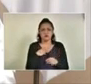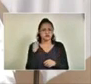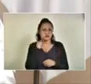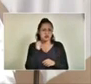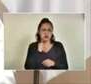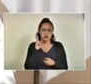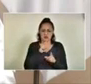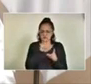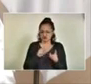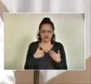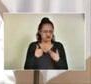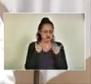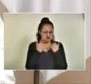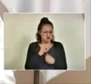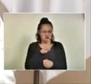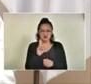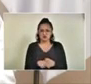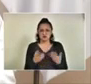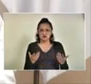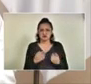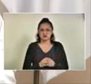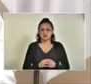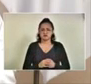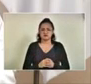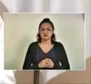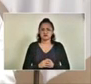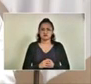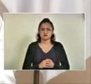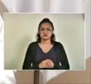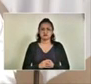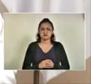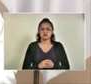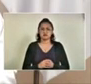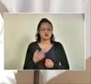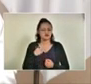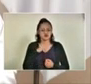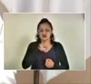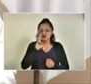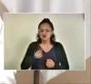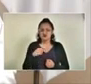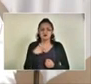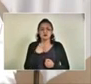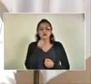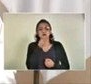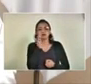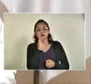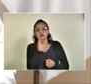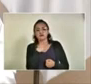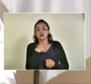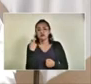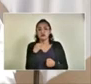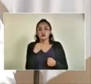república jamás nunca nunca instruía a nadie para que en mi nombre